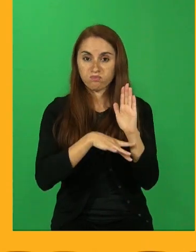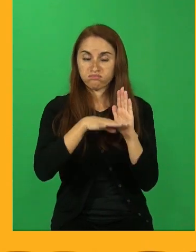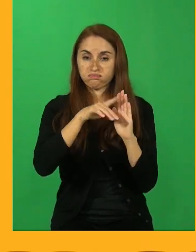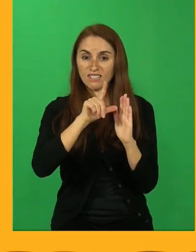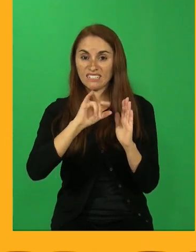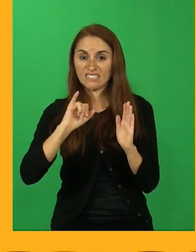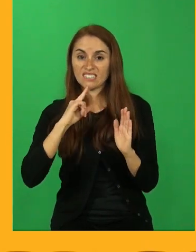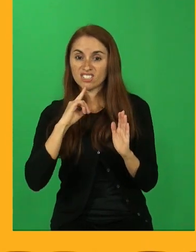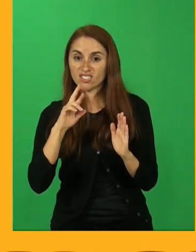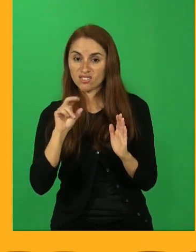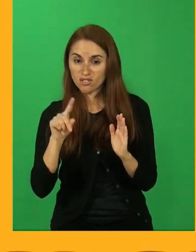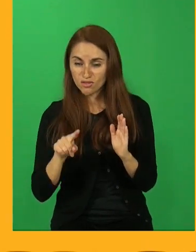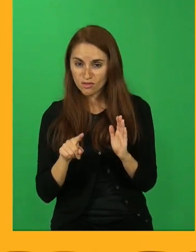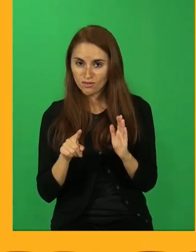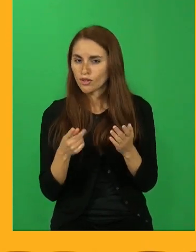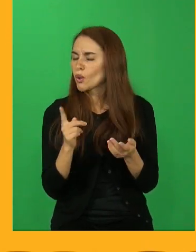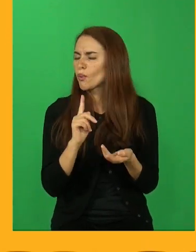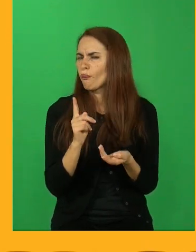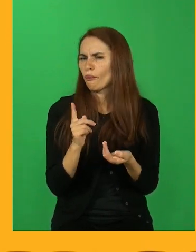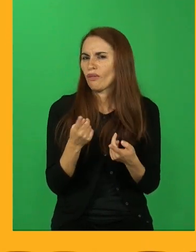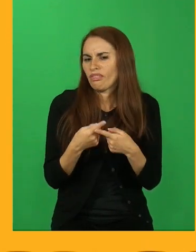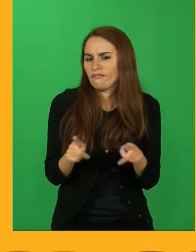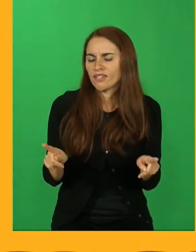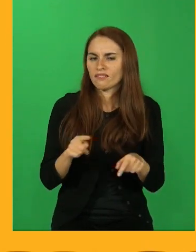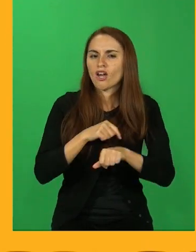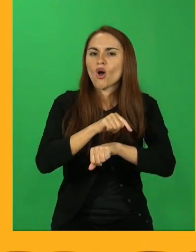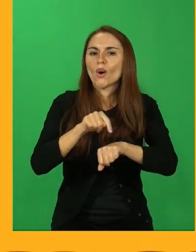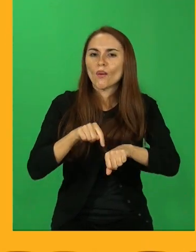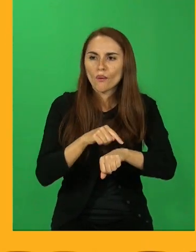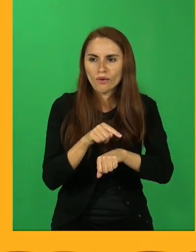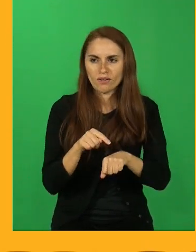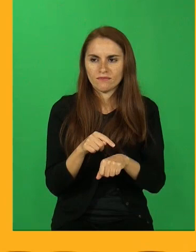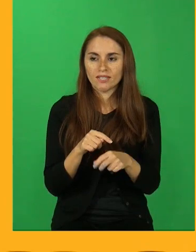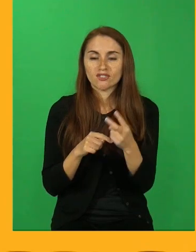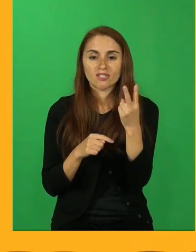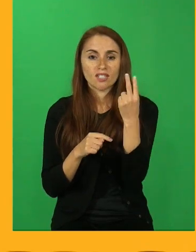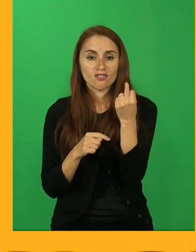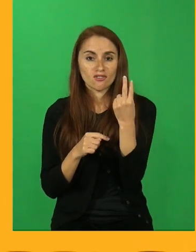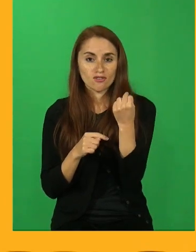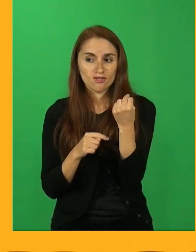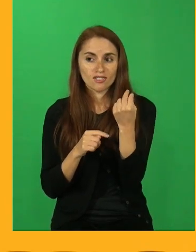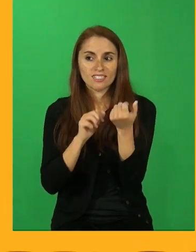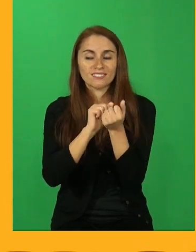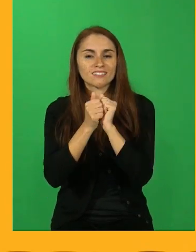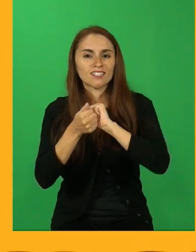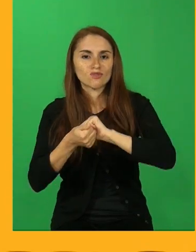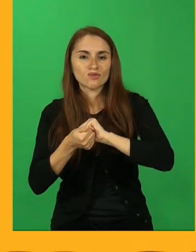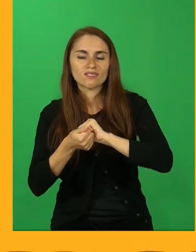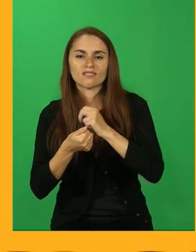estamos hablando ¿de qué? De horas. Por lo tanto, ese 12 se tiene que traducir en